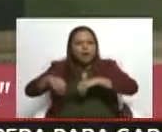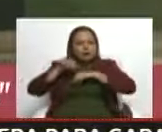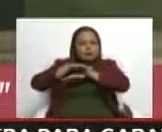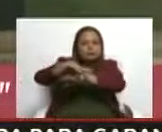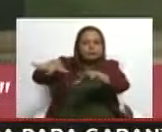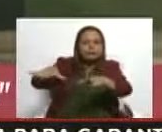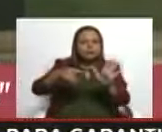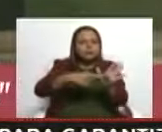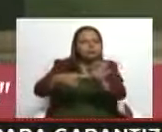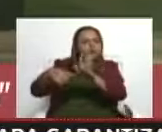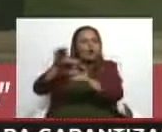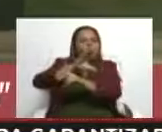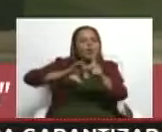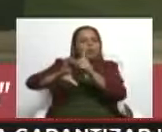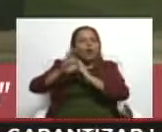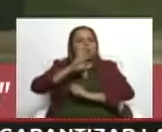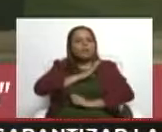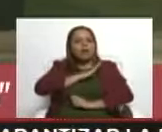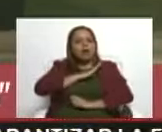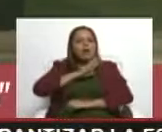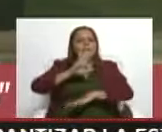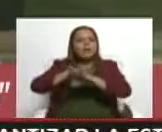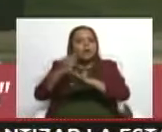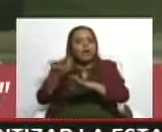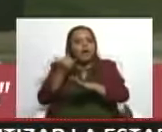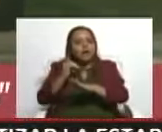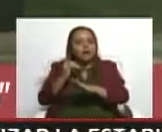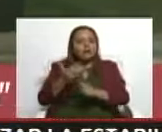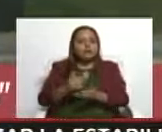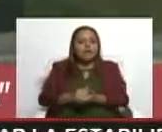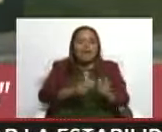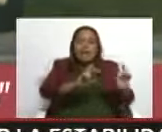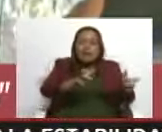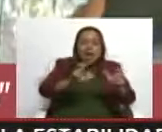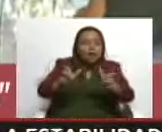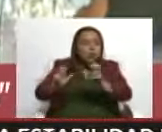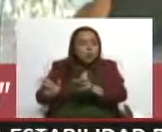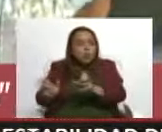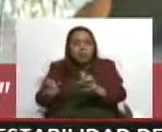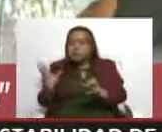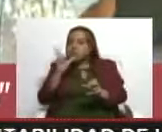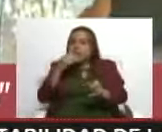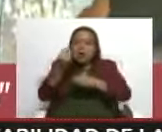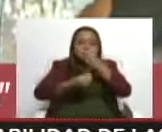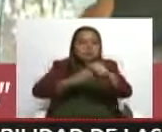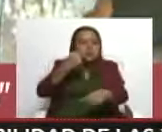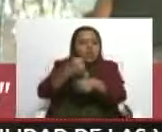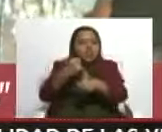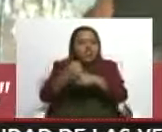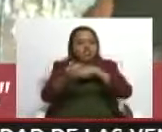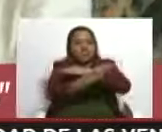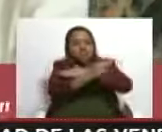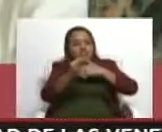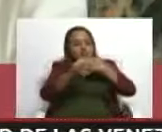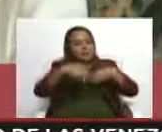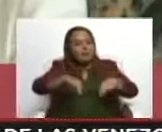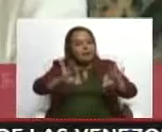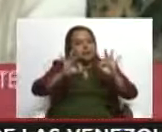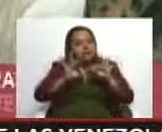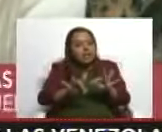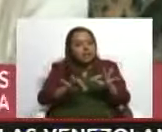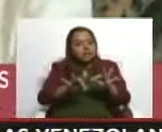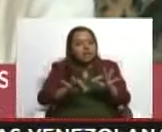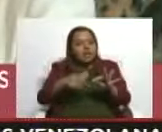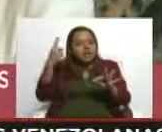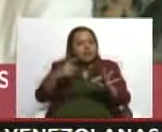cultura, con nuestra costumbre. Porque tenemos un poco de emisoras que no están haciendo su trabajo en la frontera, sobre todo, que es donde